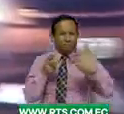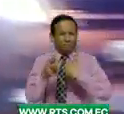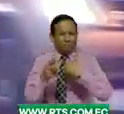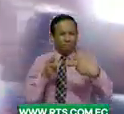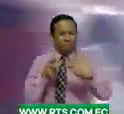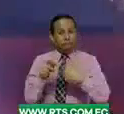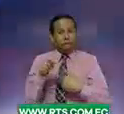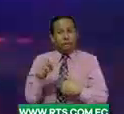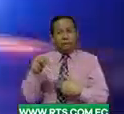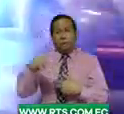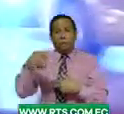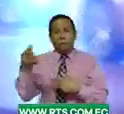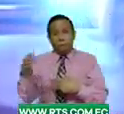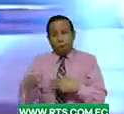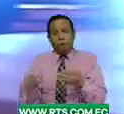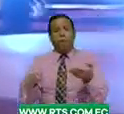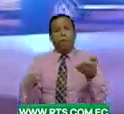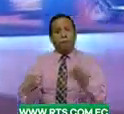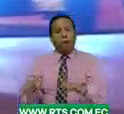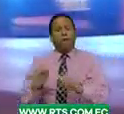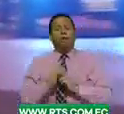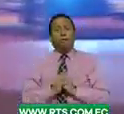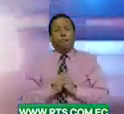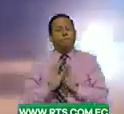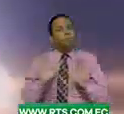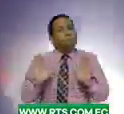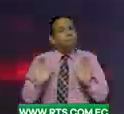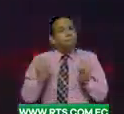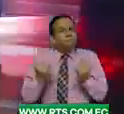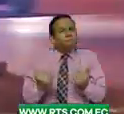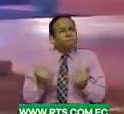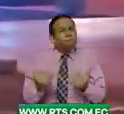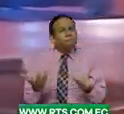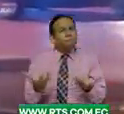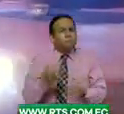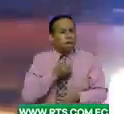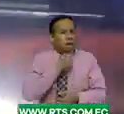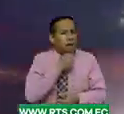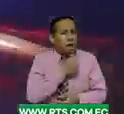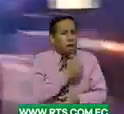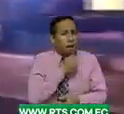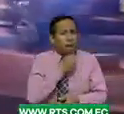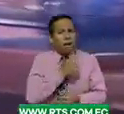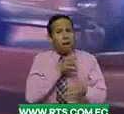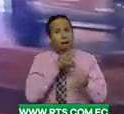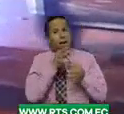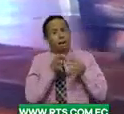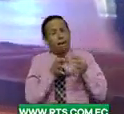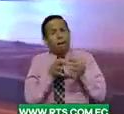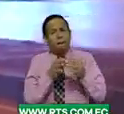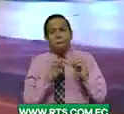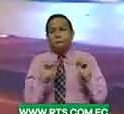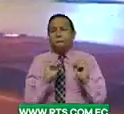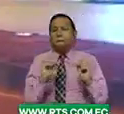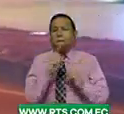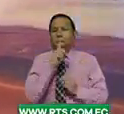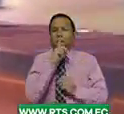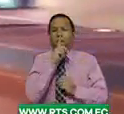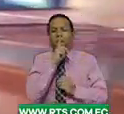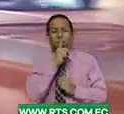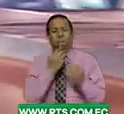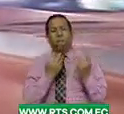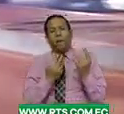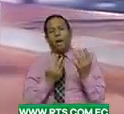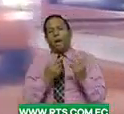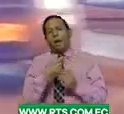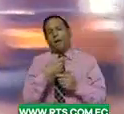entre estos también una alimentadora. Por ahora no hay una entrevista que nos hayan proporcionado más datos. Estamos también a la espera de